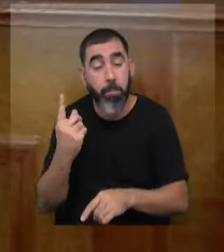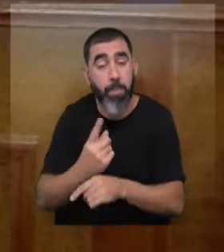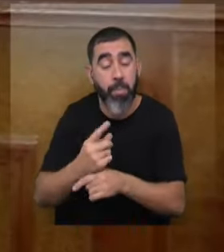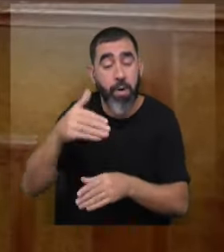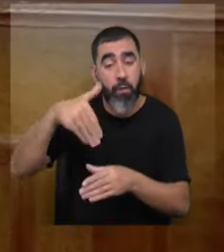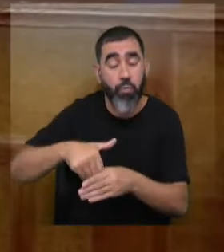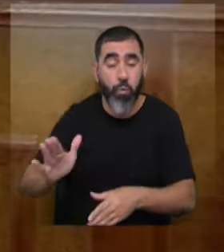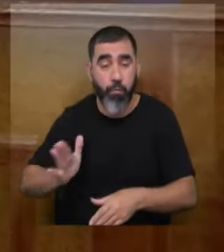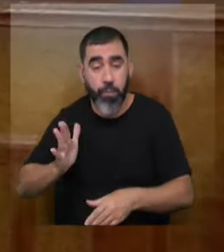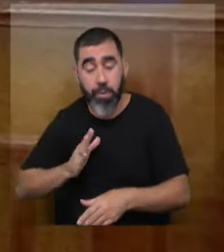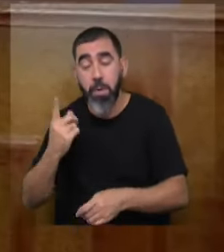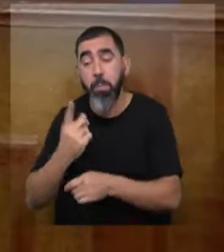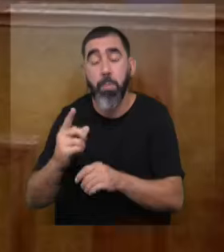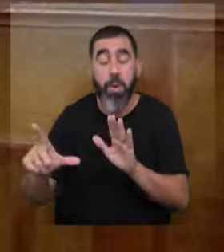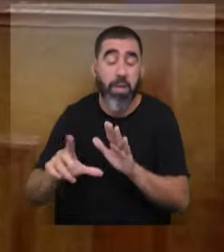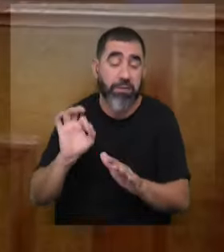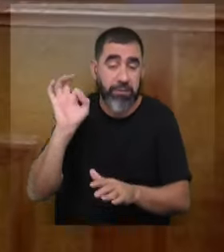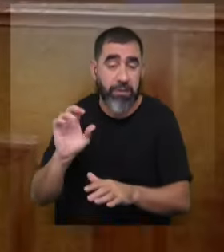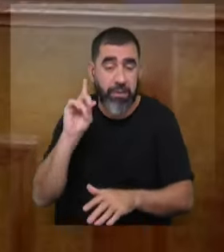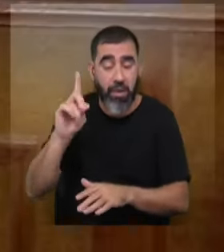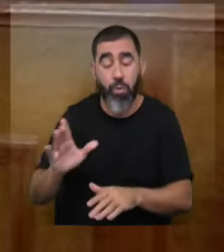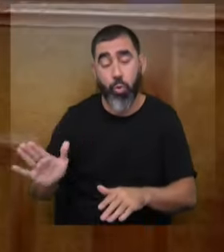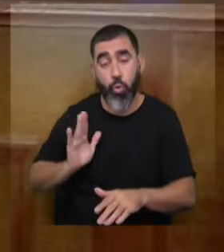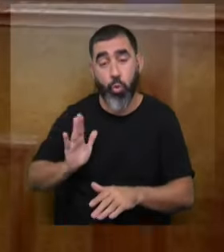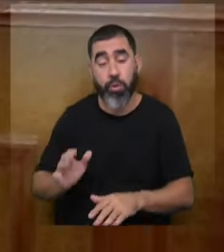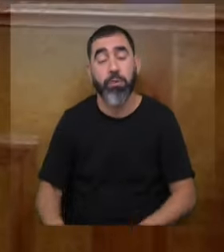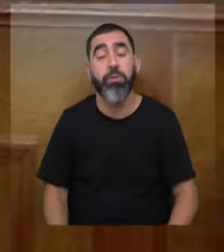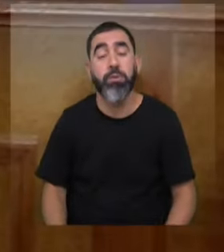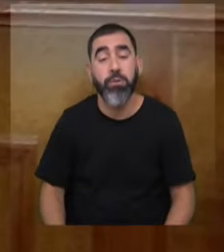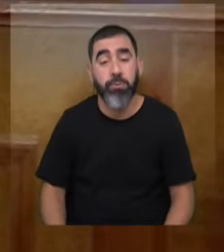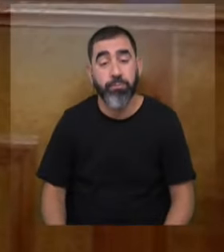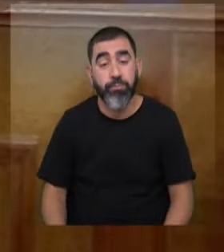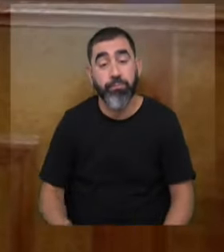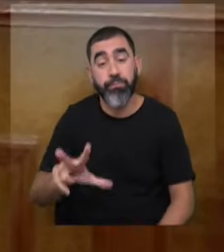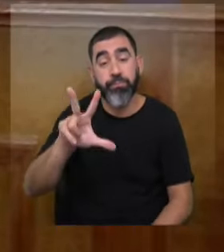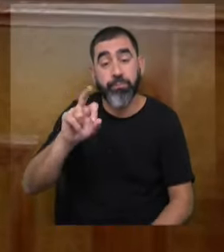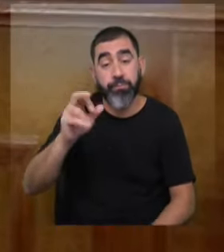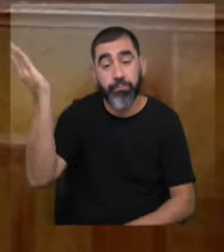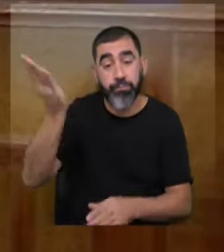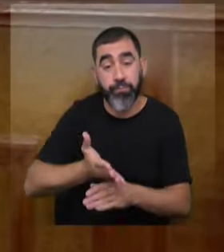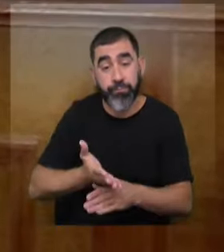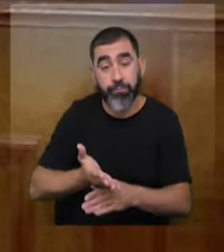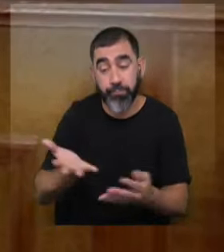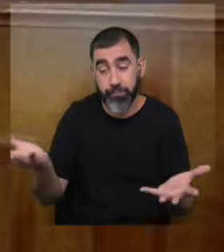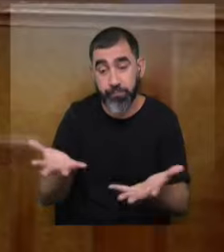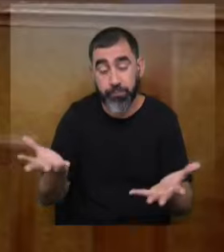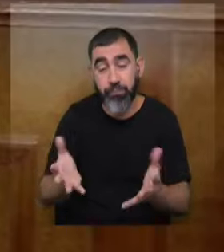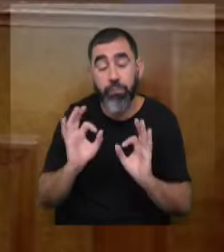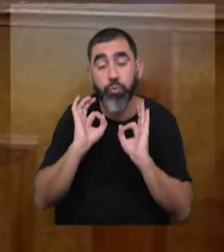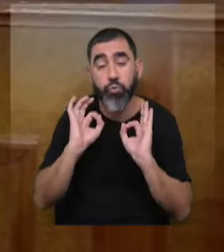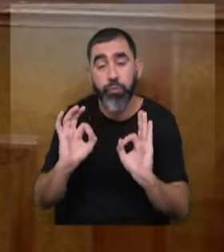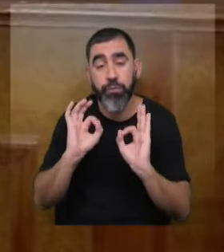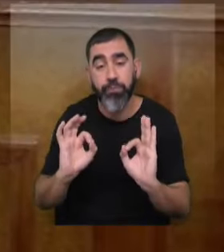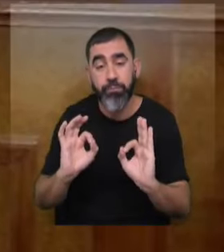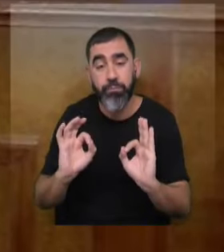votos femeninos, las primeras legisladoras femeninas. Y el 30%, que es lo que se tiene ahora, ya es suficiente. O